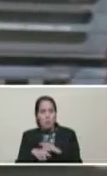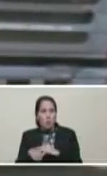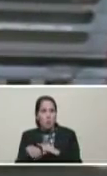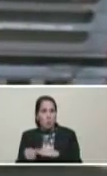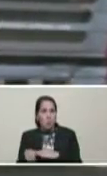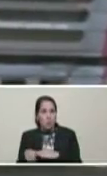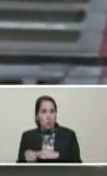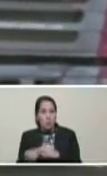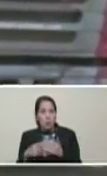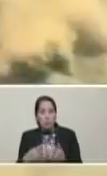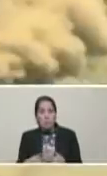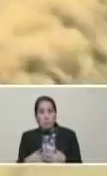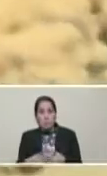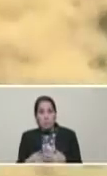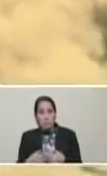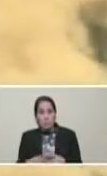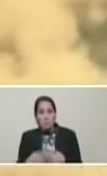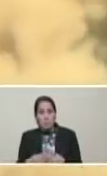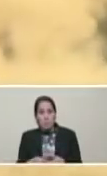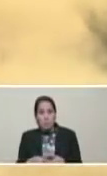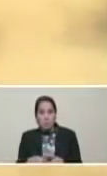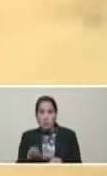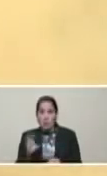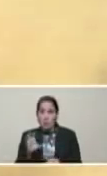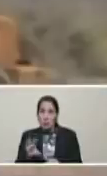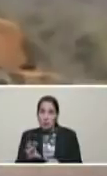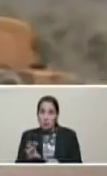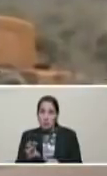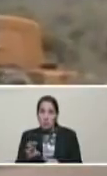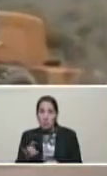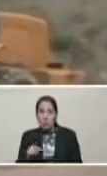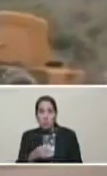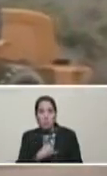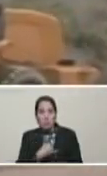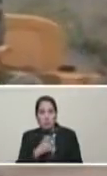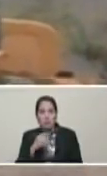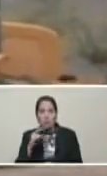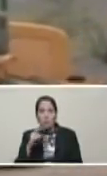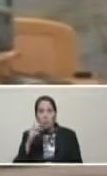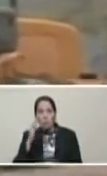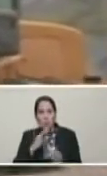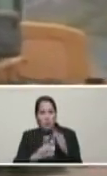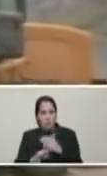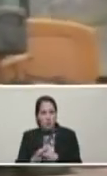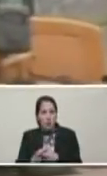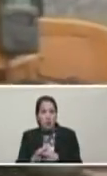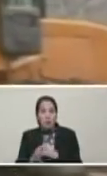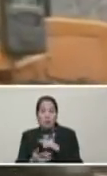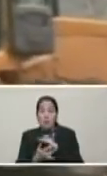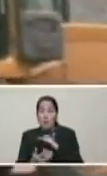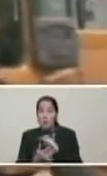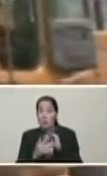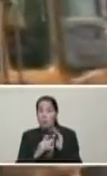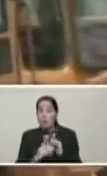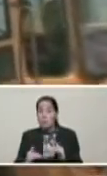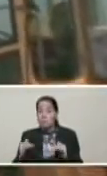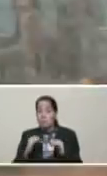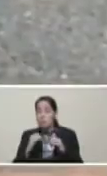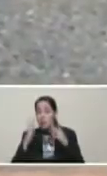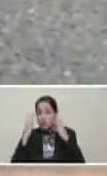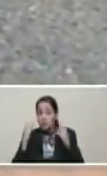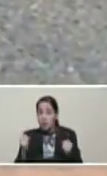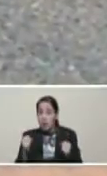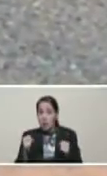empresas del estado como yo min universidades como la unefa donde tiene la tecnología de punta para hacer los